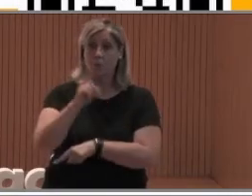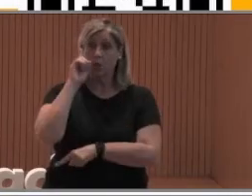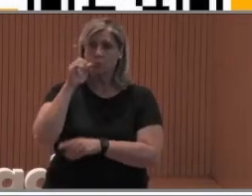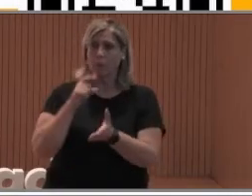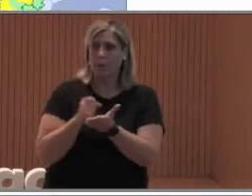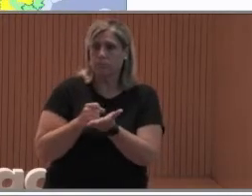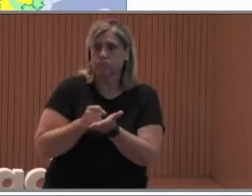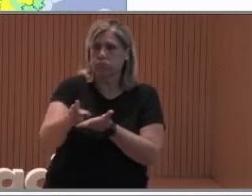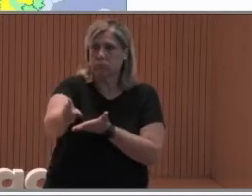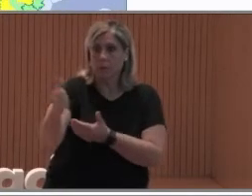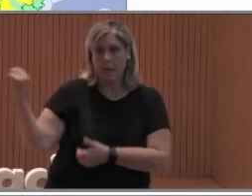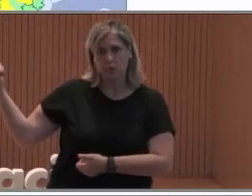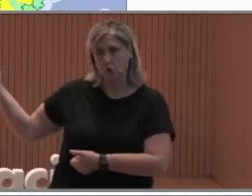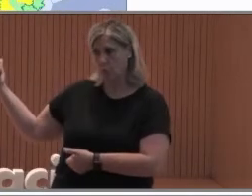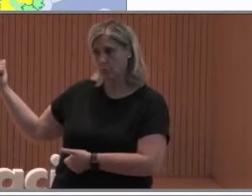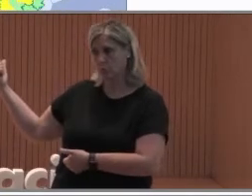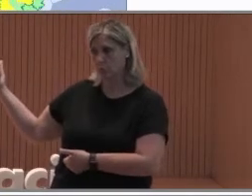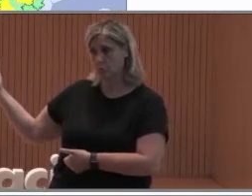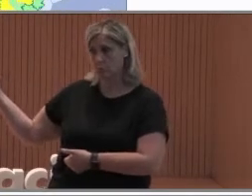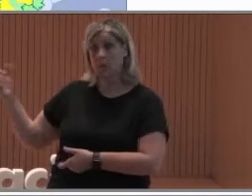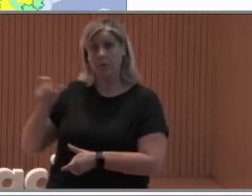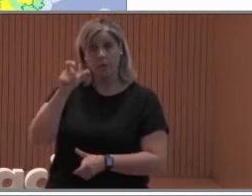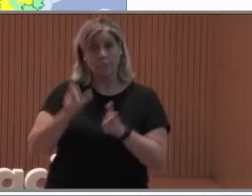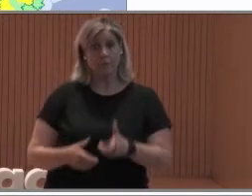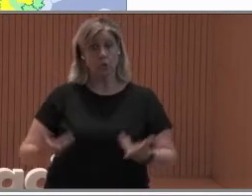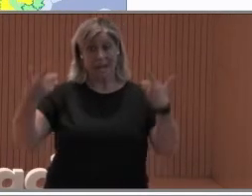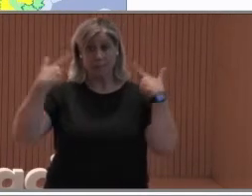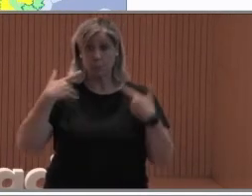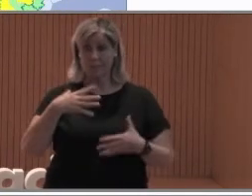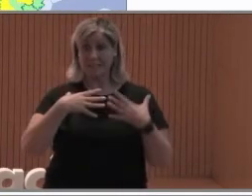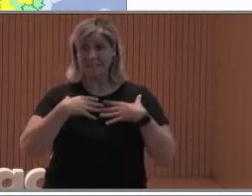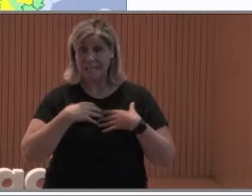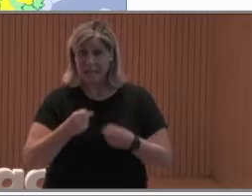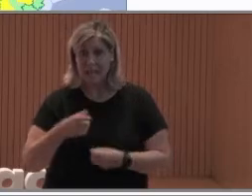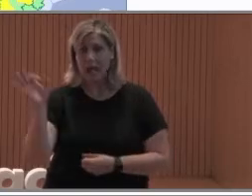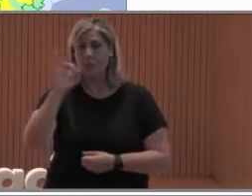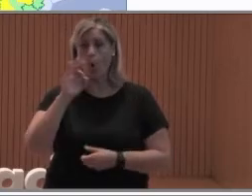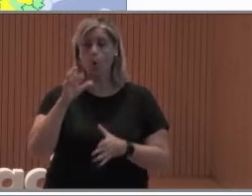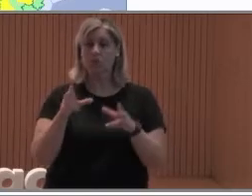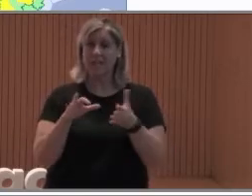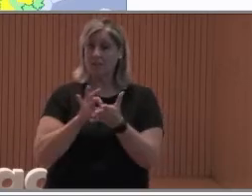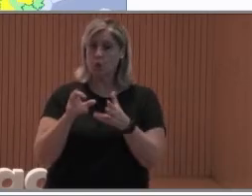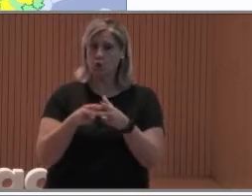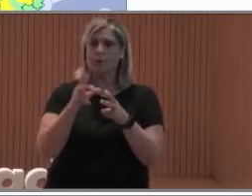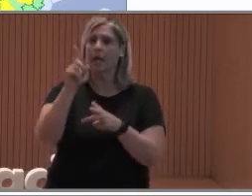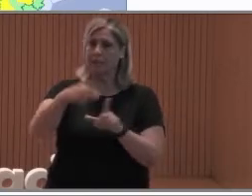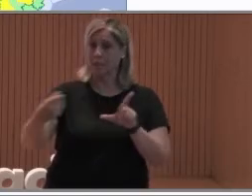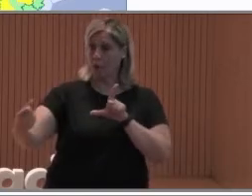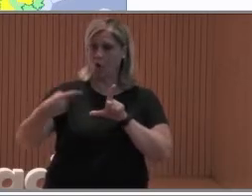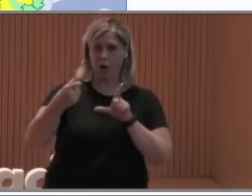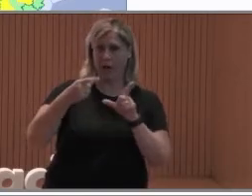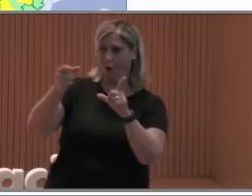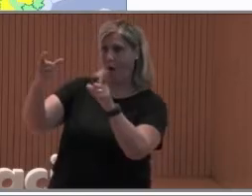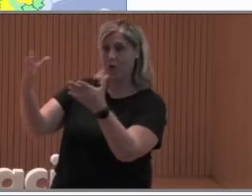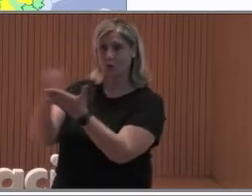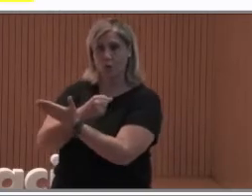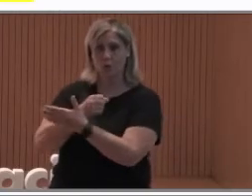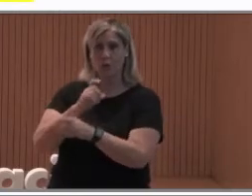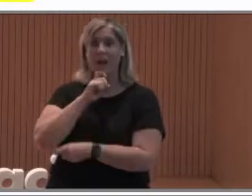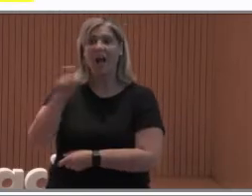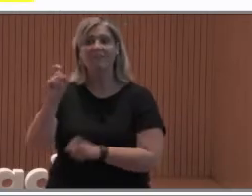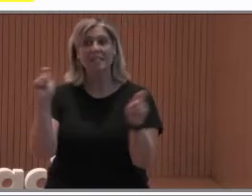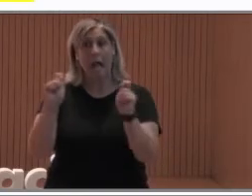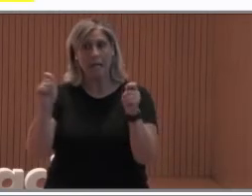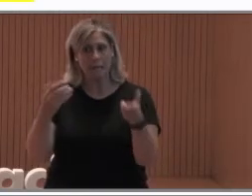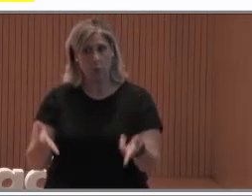vuestro correo esto. A los responsables sanitarios o de servicios sociales también nos llegan correos electrónicos avisando de las alertas, como estos